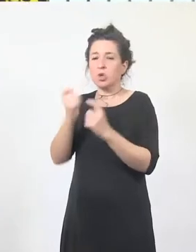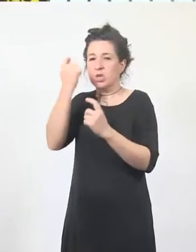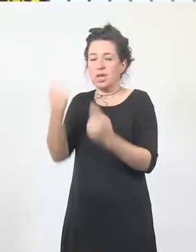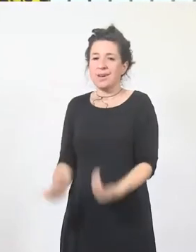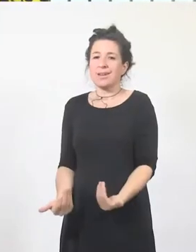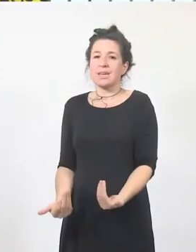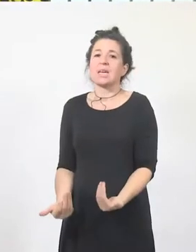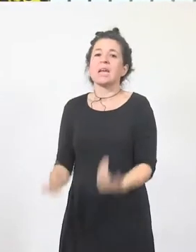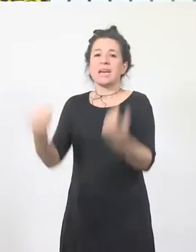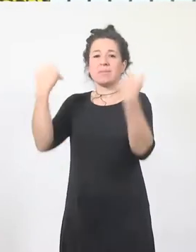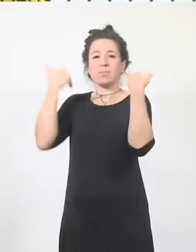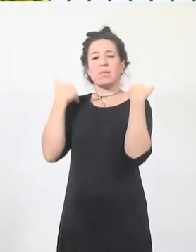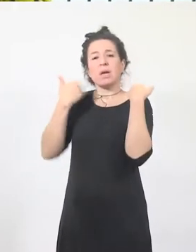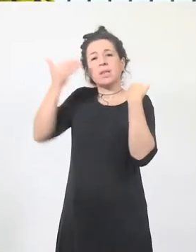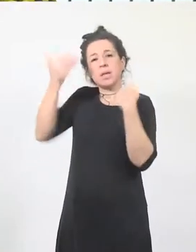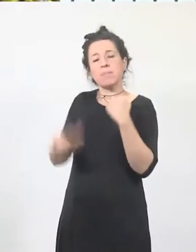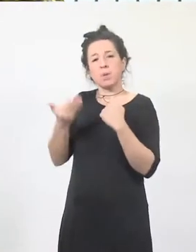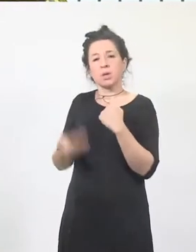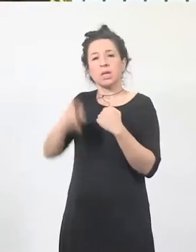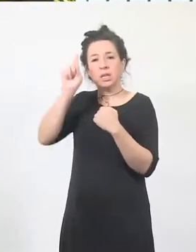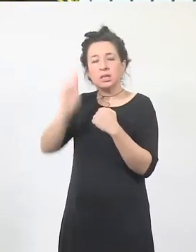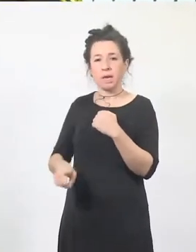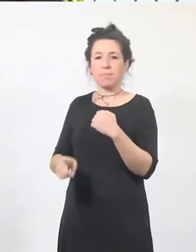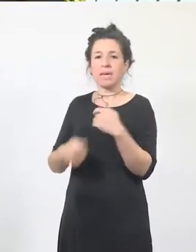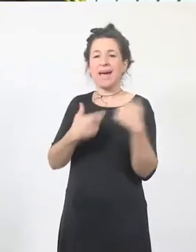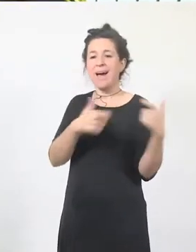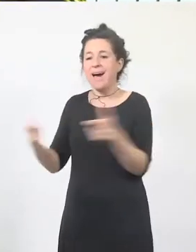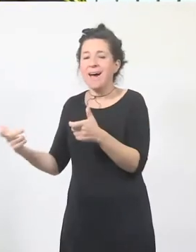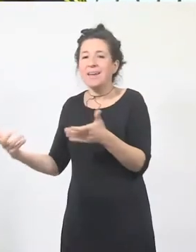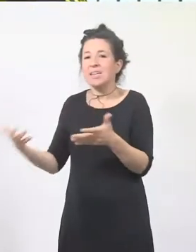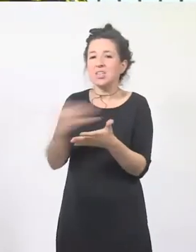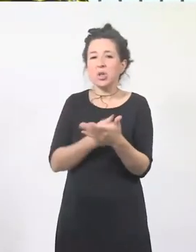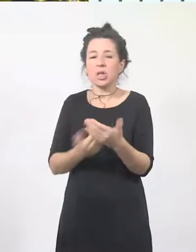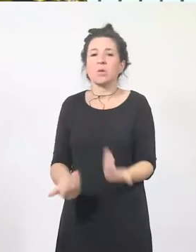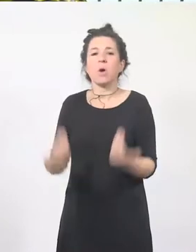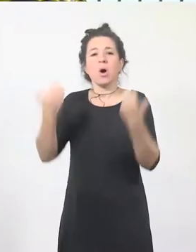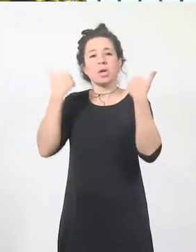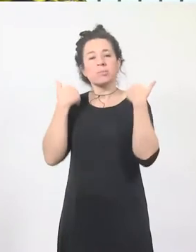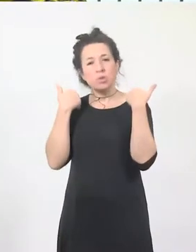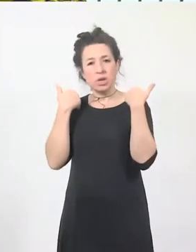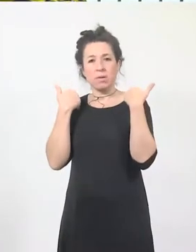responsabilidades importantes también en todas las áreas.